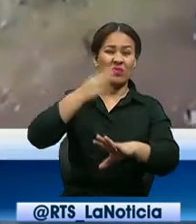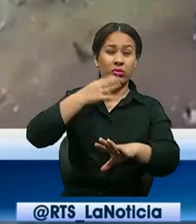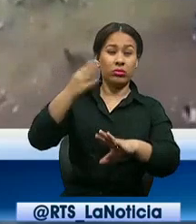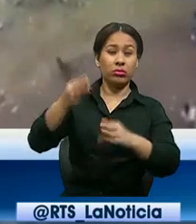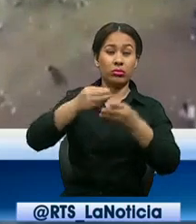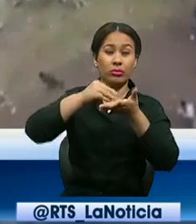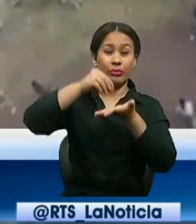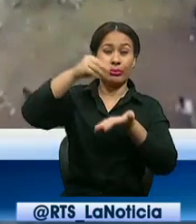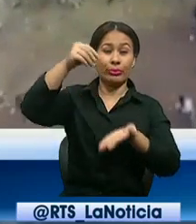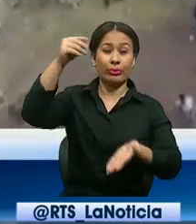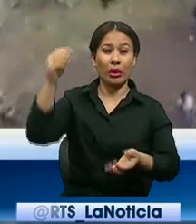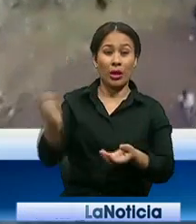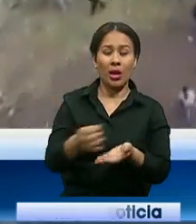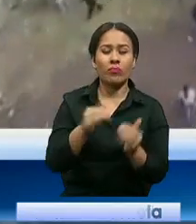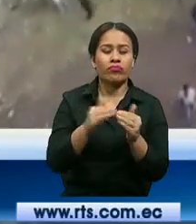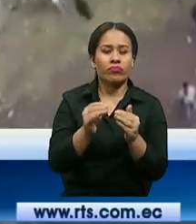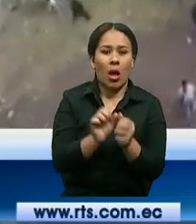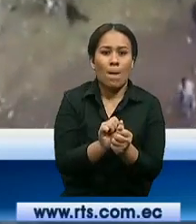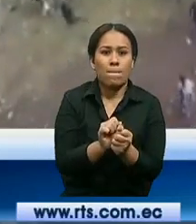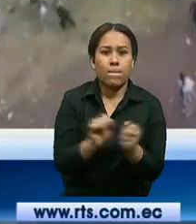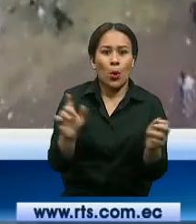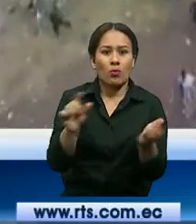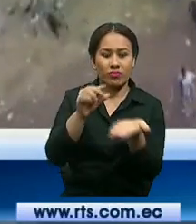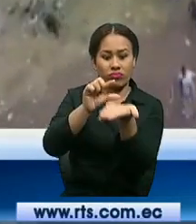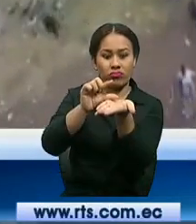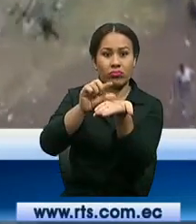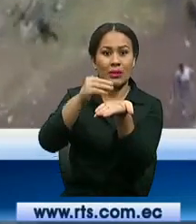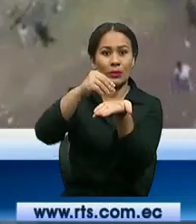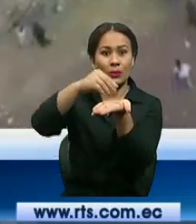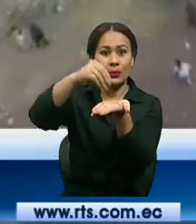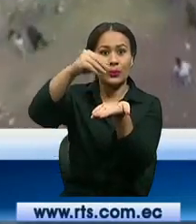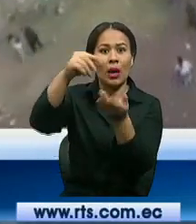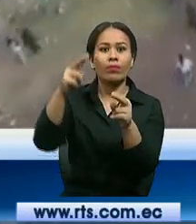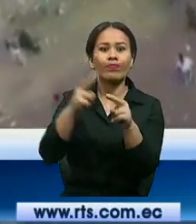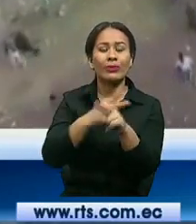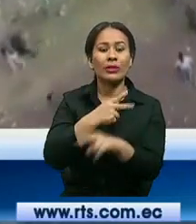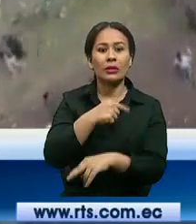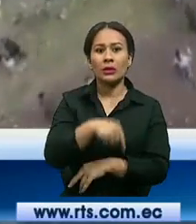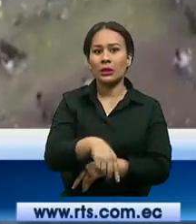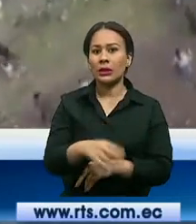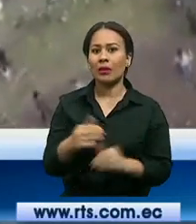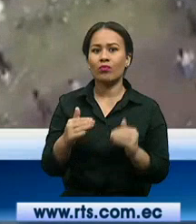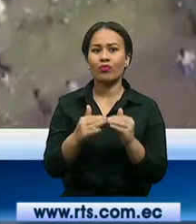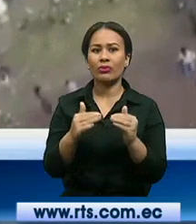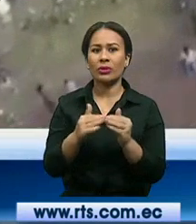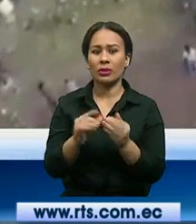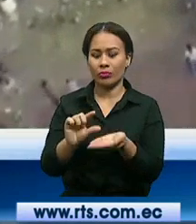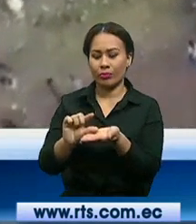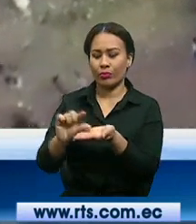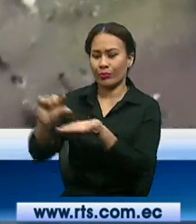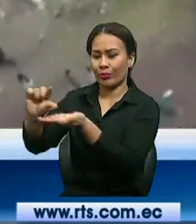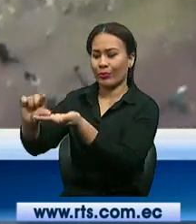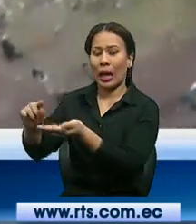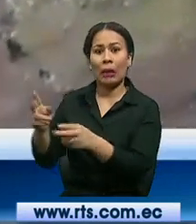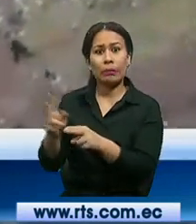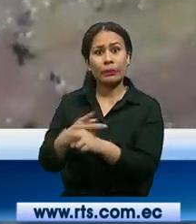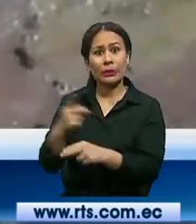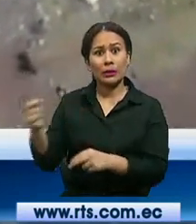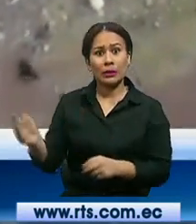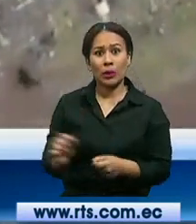esparcido en los alrededores. En la explanada del mercado, unos 5 helicópteros del ejército mexicano se preparaban para evacuar a los